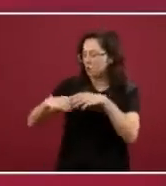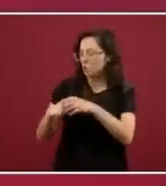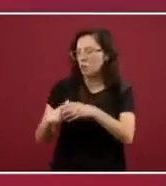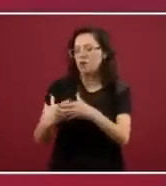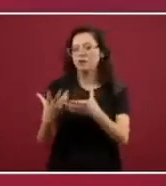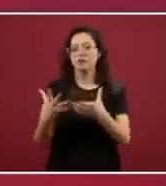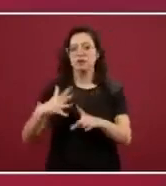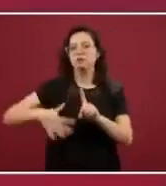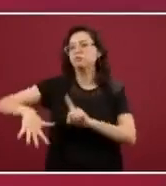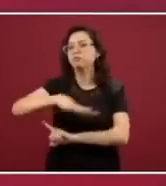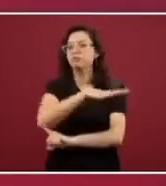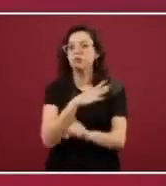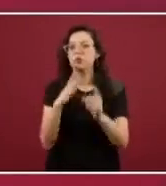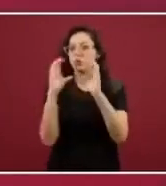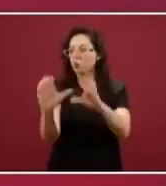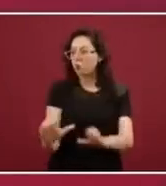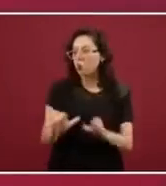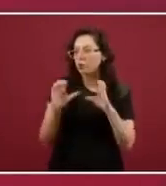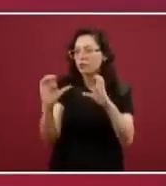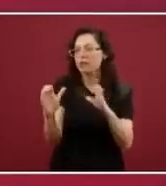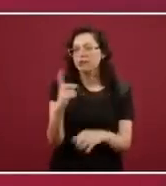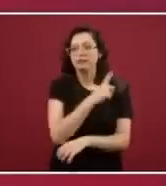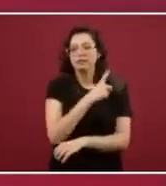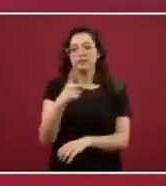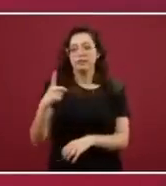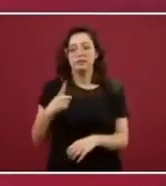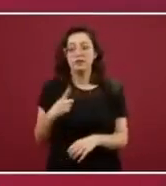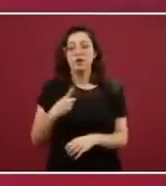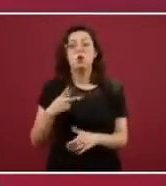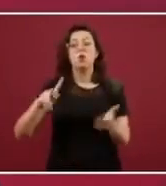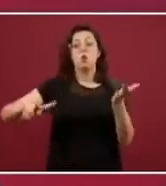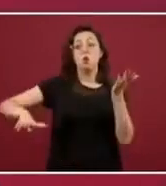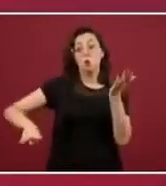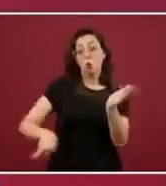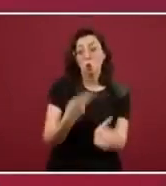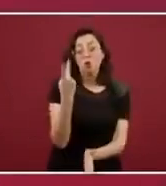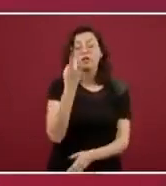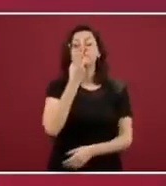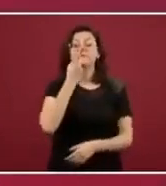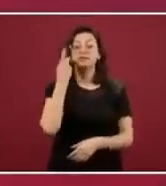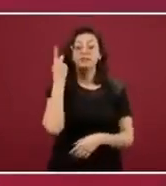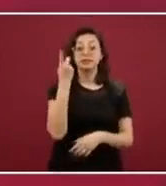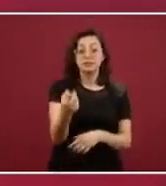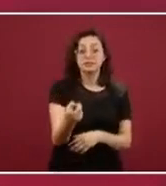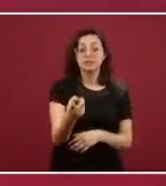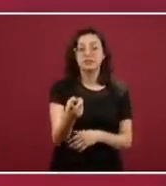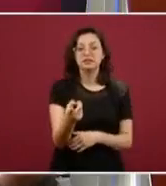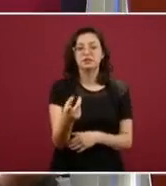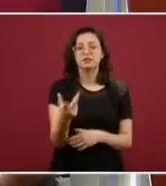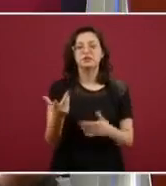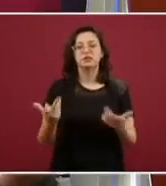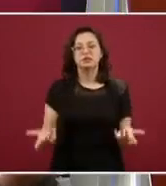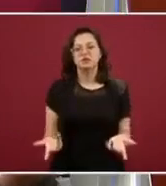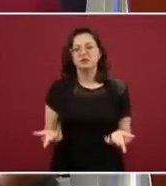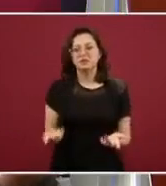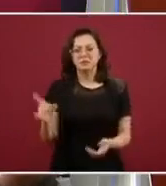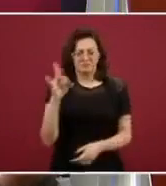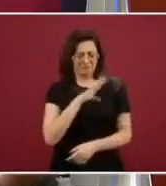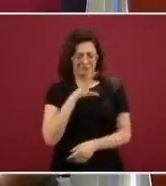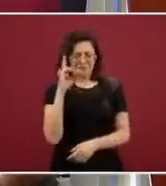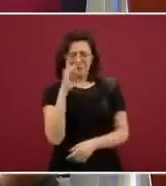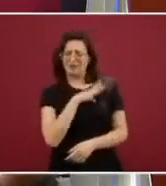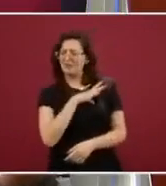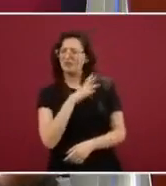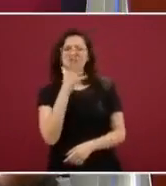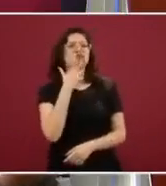en su conjunto. Entonces, volvemos a abrir este comentario con esta idea: de nada sirve el miedo, de nada